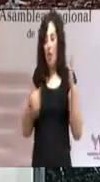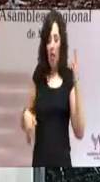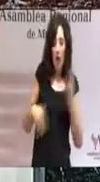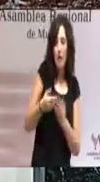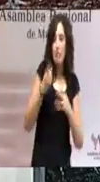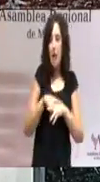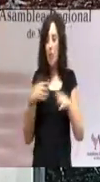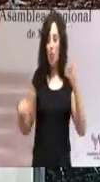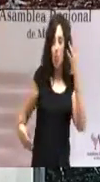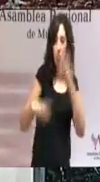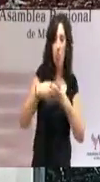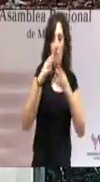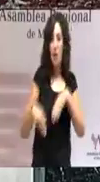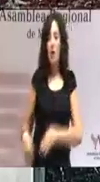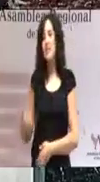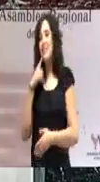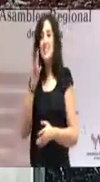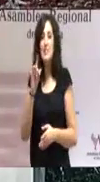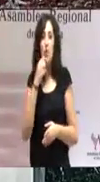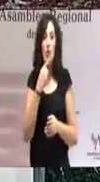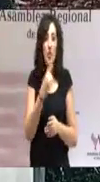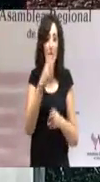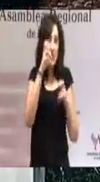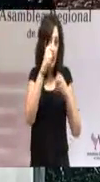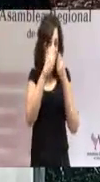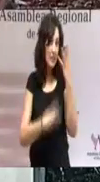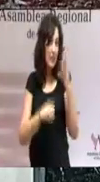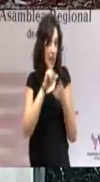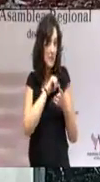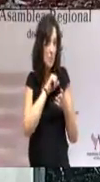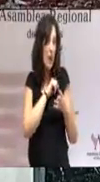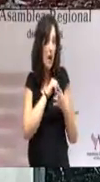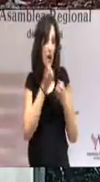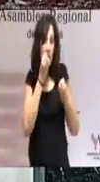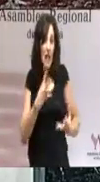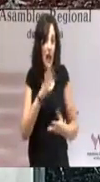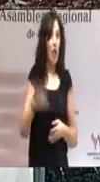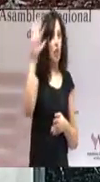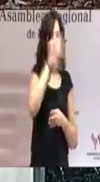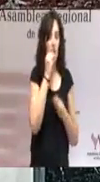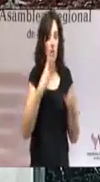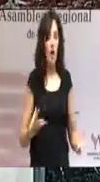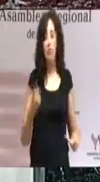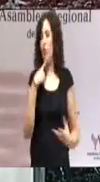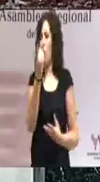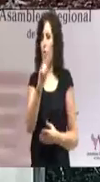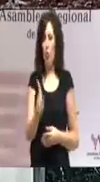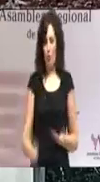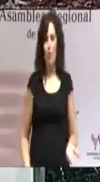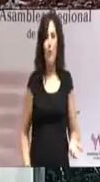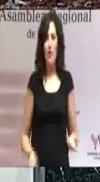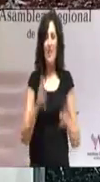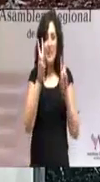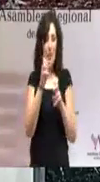vale, pero usted no dice nunca la lista de espera cómo está a nivel nacional. ¿Cuál es el tiempo de